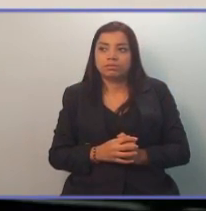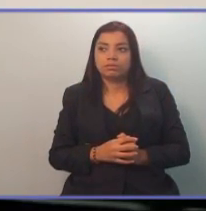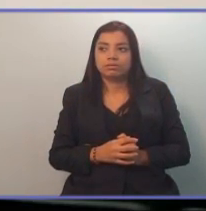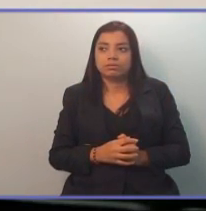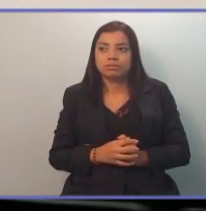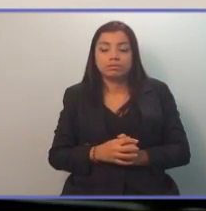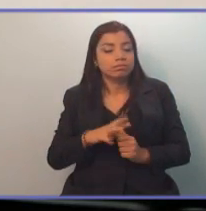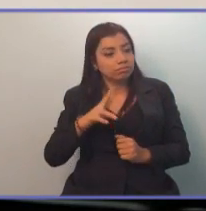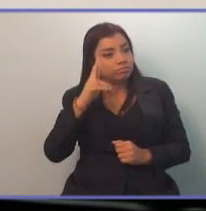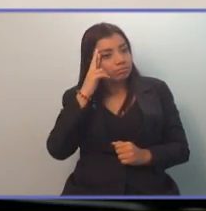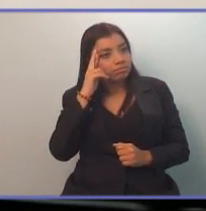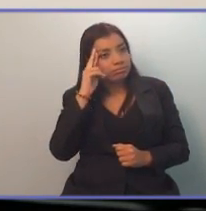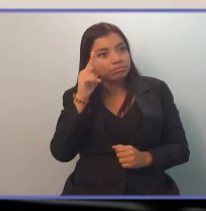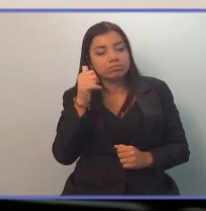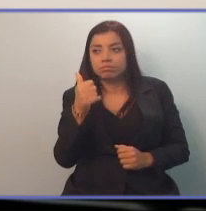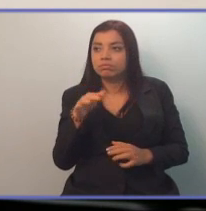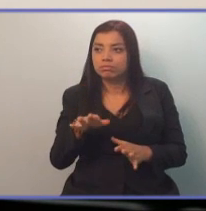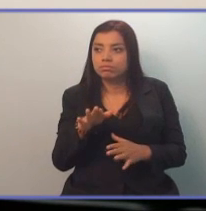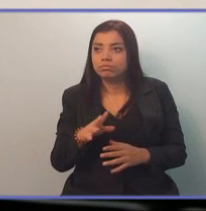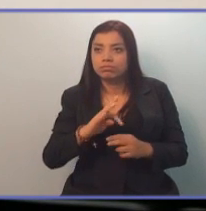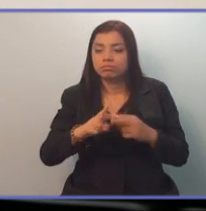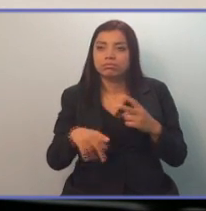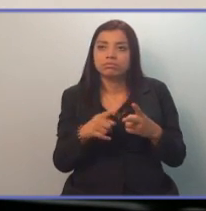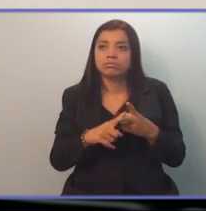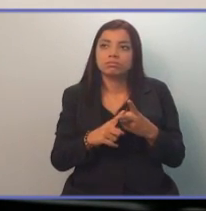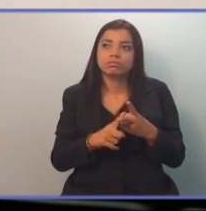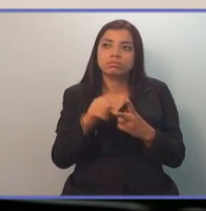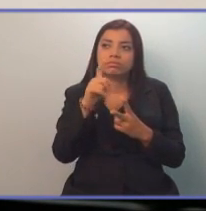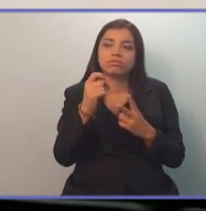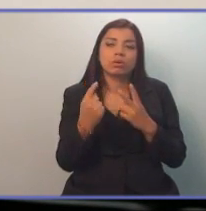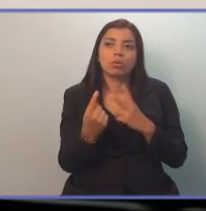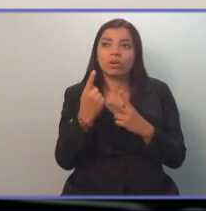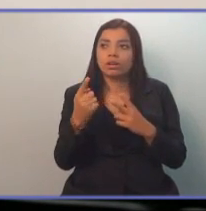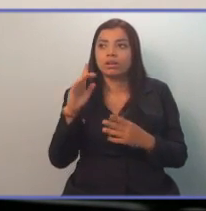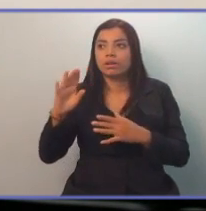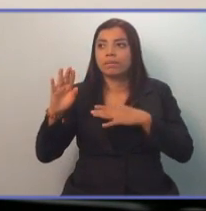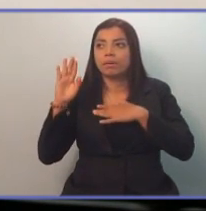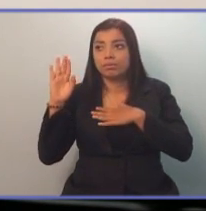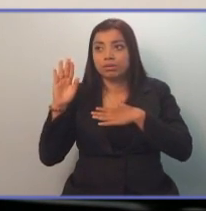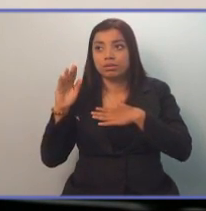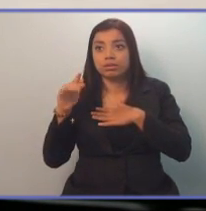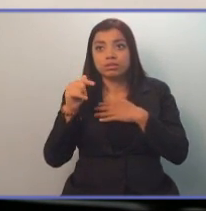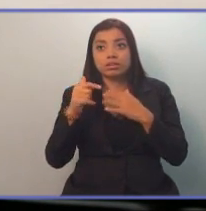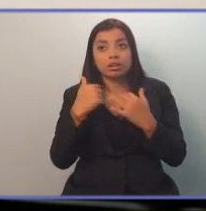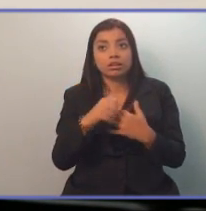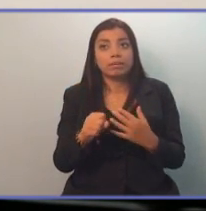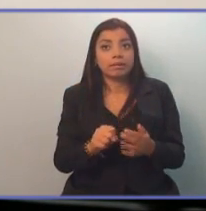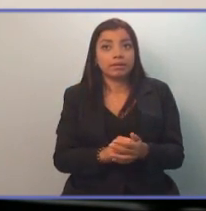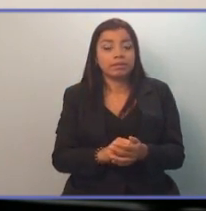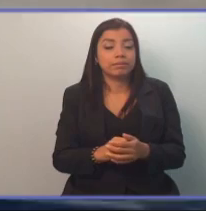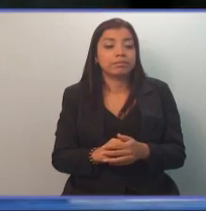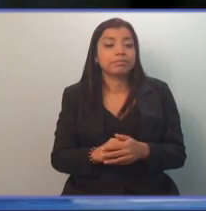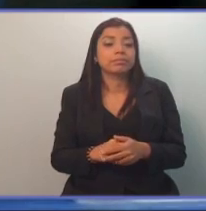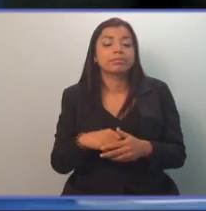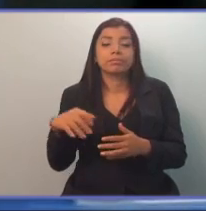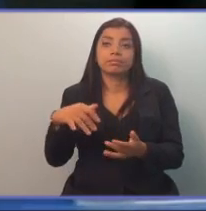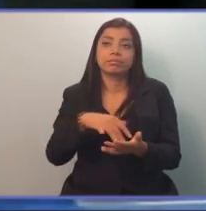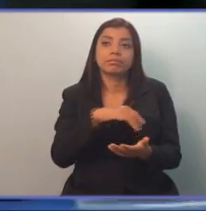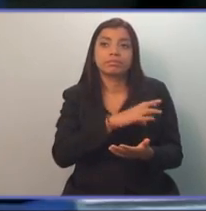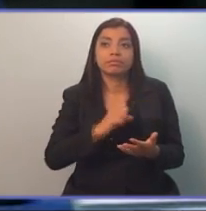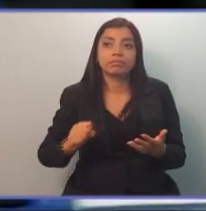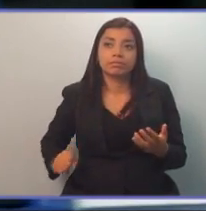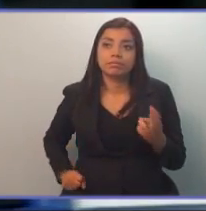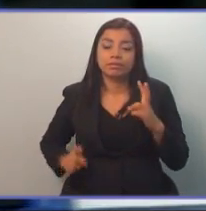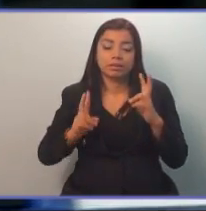parece razonable la respuesta, le agradezco. Y la segunda parte era, ¿cuál es el compromiso que usted adquiere frente a esta Asamblea Legislativa y al pueblo salvadoreño en materia